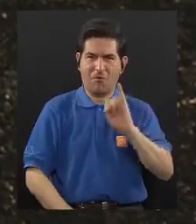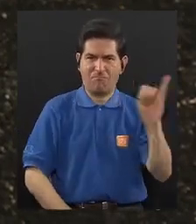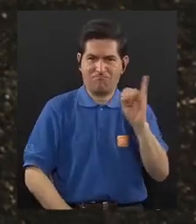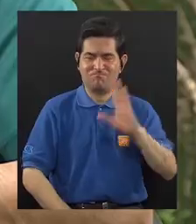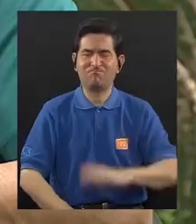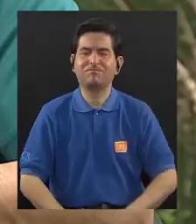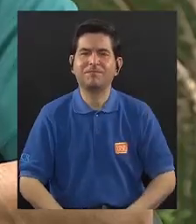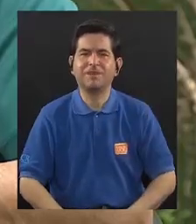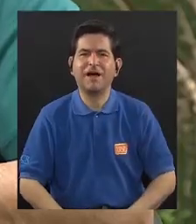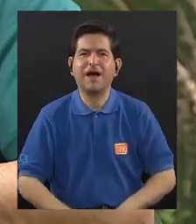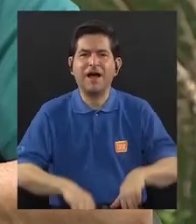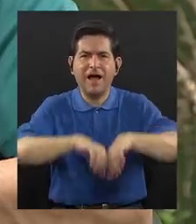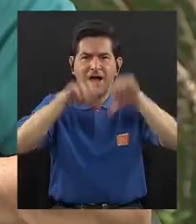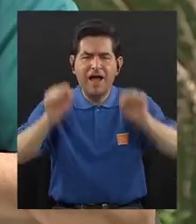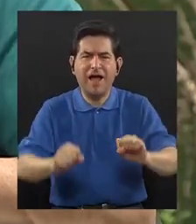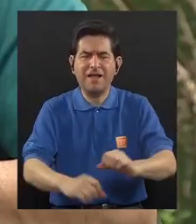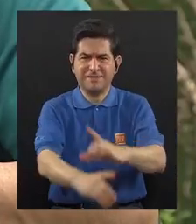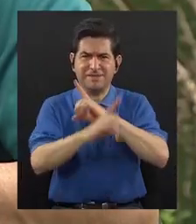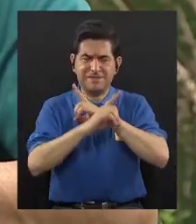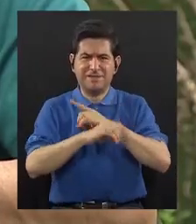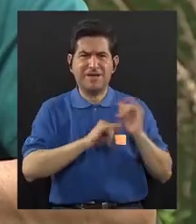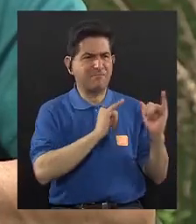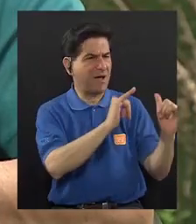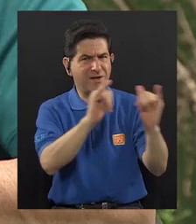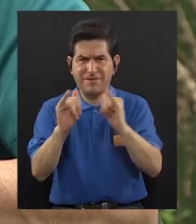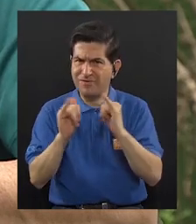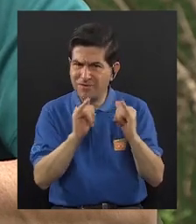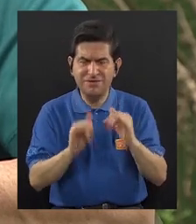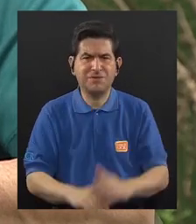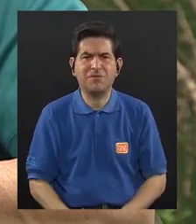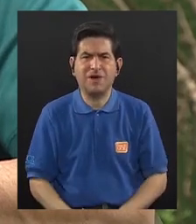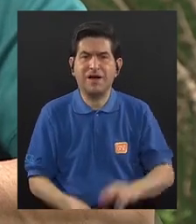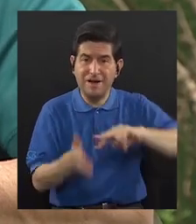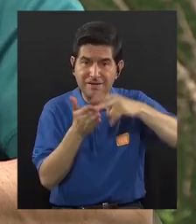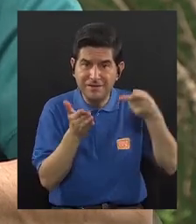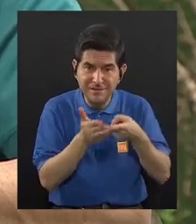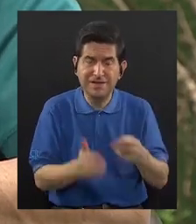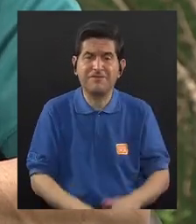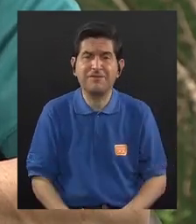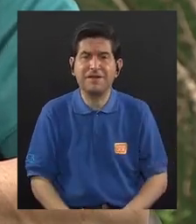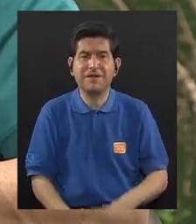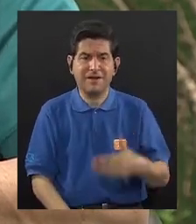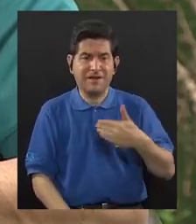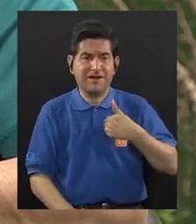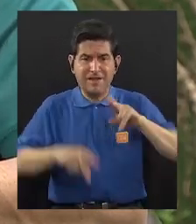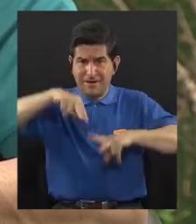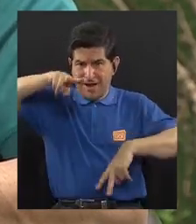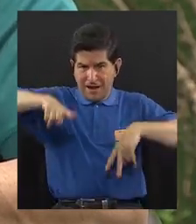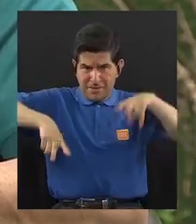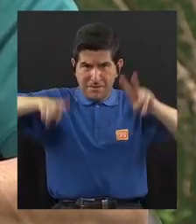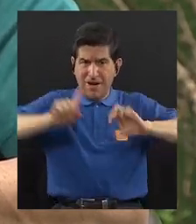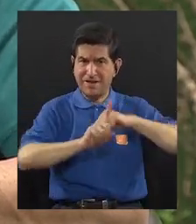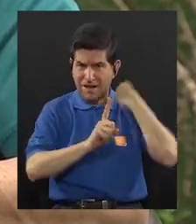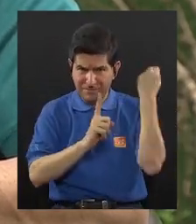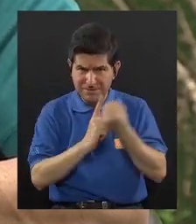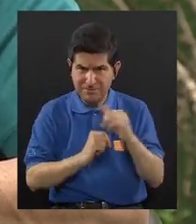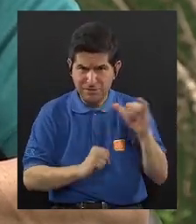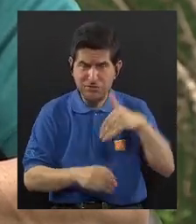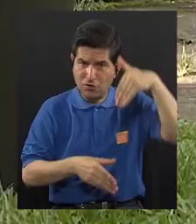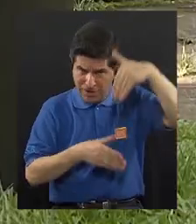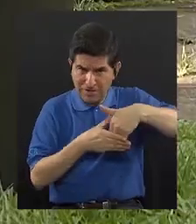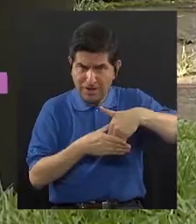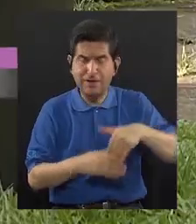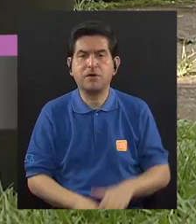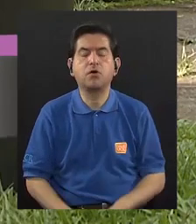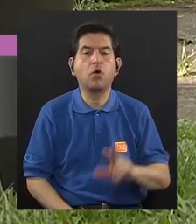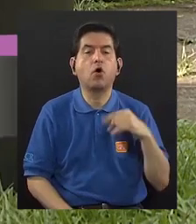de infecciones o sea sistema inmune no es así parejo estable sino que está pasando por altibajos por decirlo de alguna manera